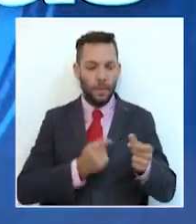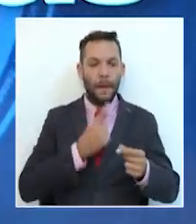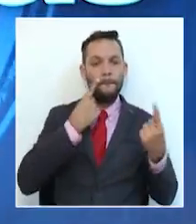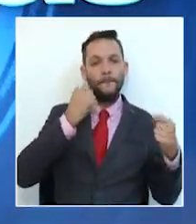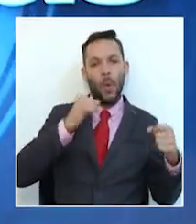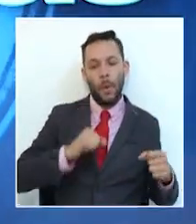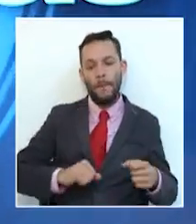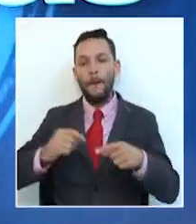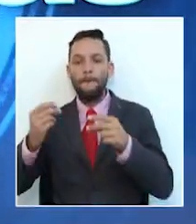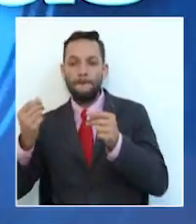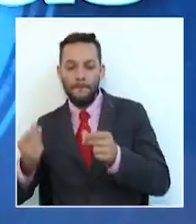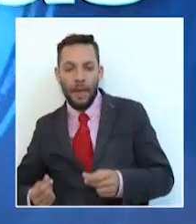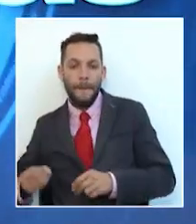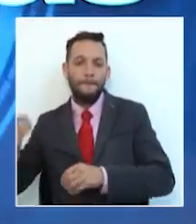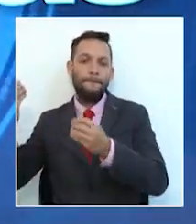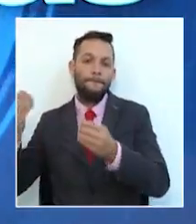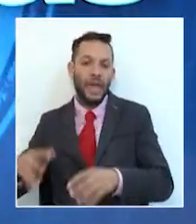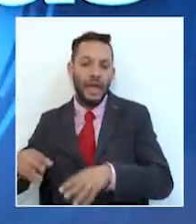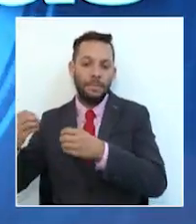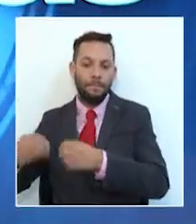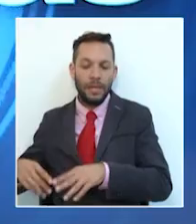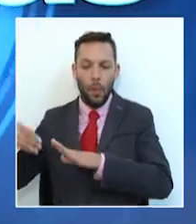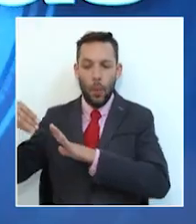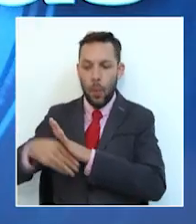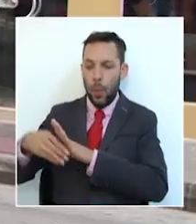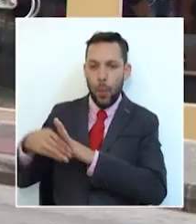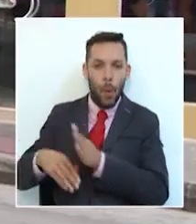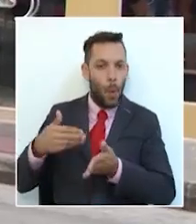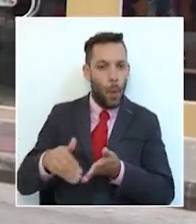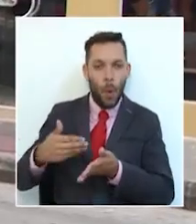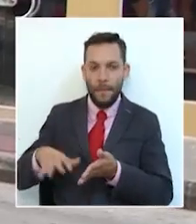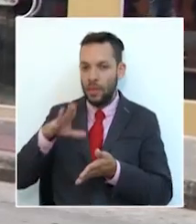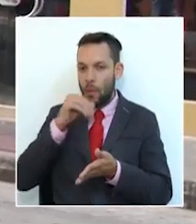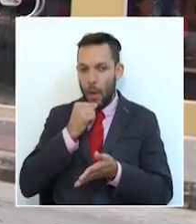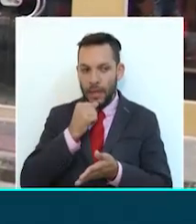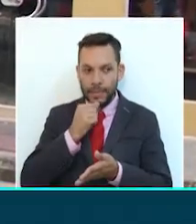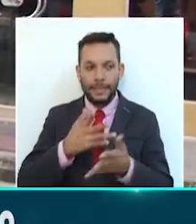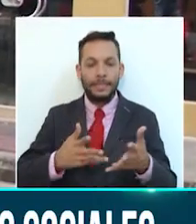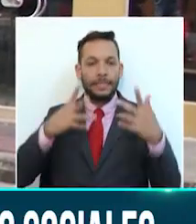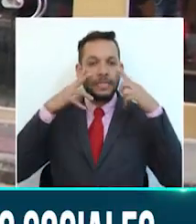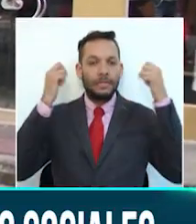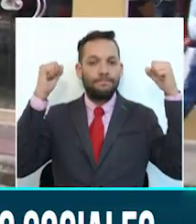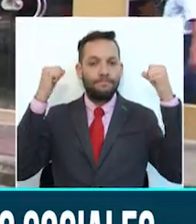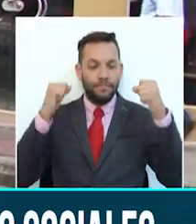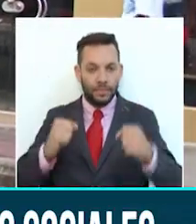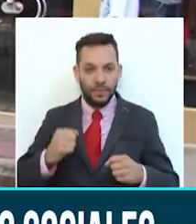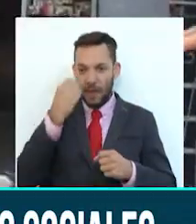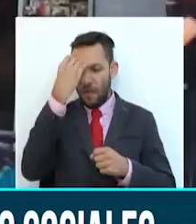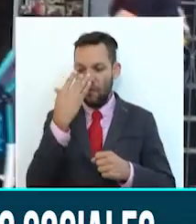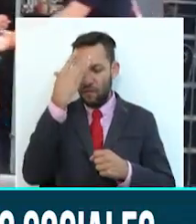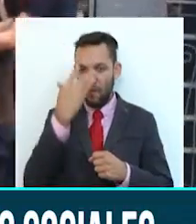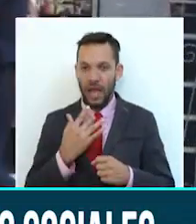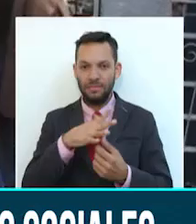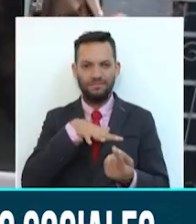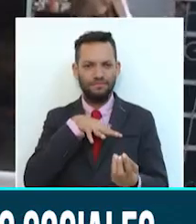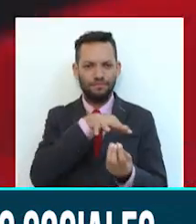pérdidas económicas que se vienen registrando durante este fin de semana. Un completo pánico se generó a través de redes sociales durante el fin de semana en Manizales, donde